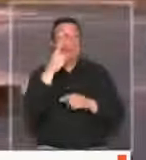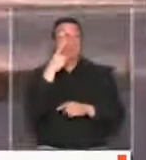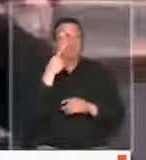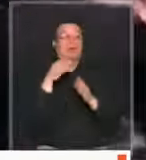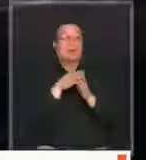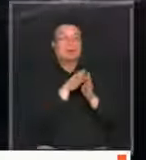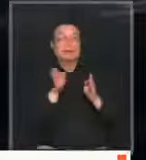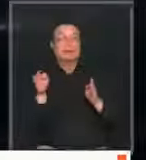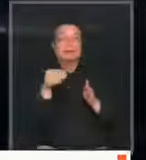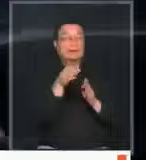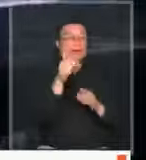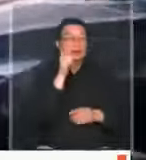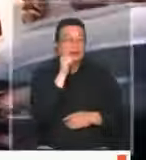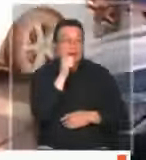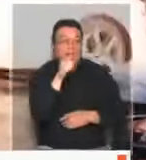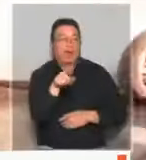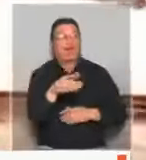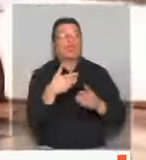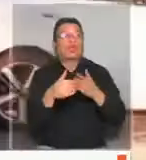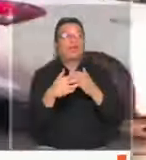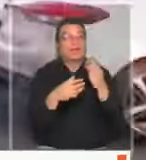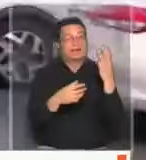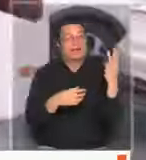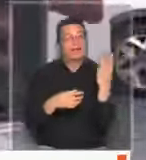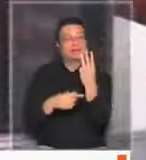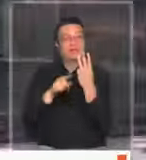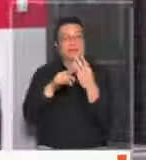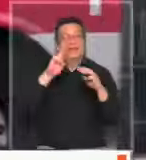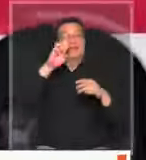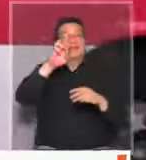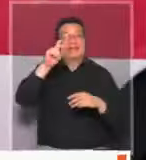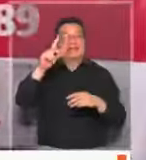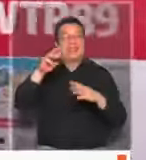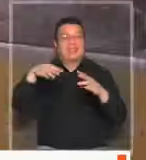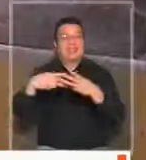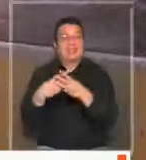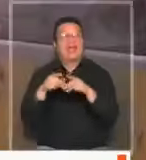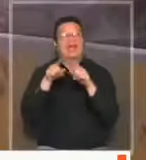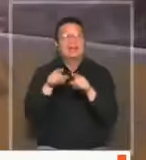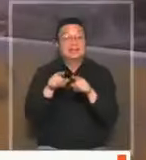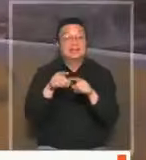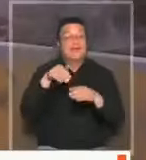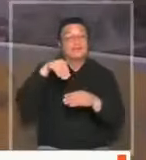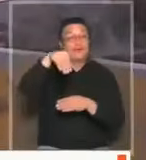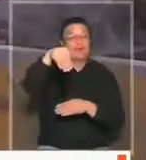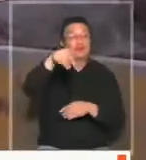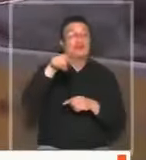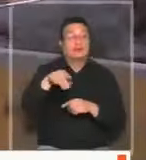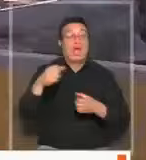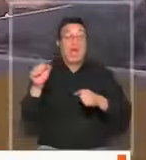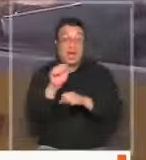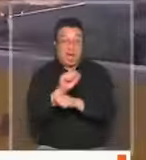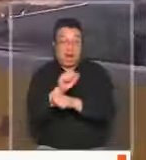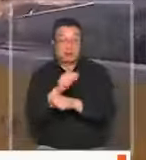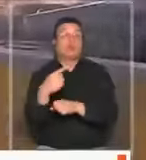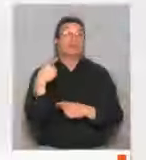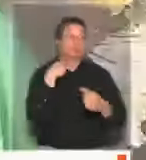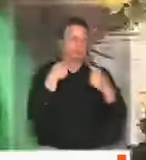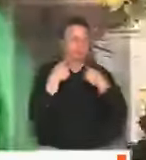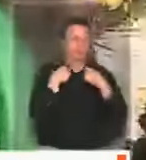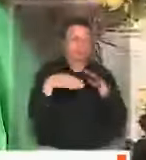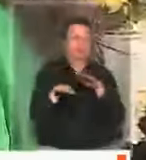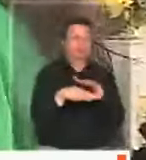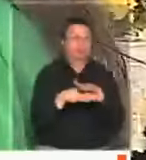desvíos de cada día a través de la página web del sistema Red. Pero no solo los que se transportan en vehículos se ven perjudicados por los